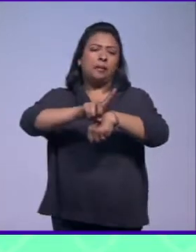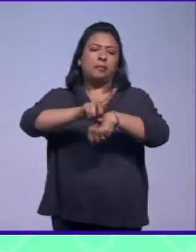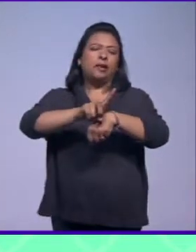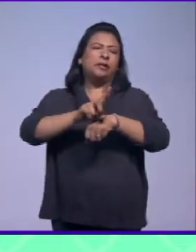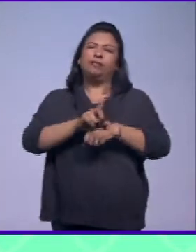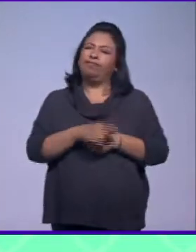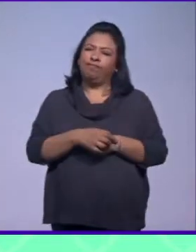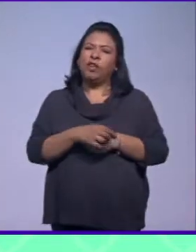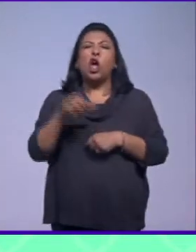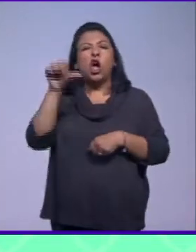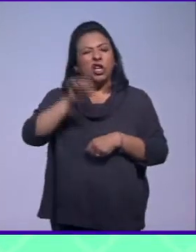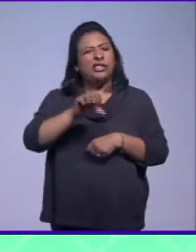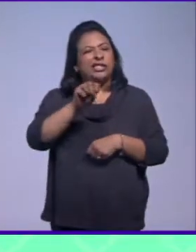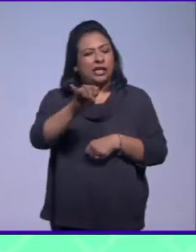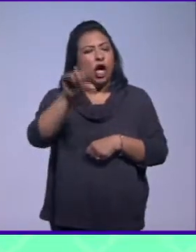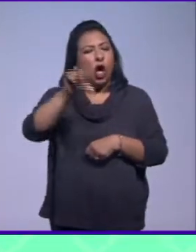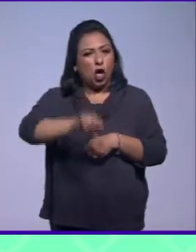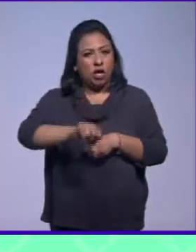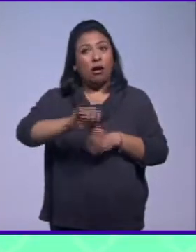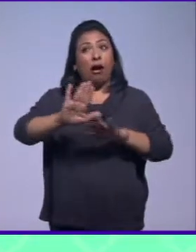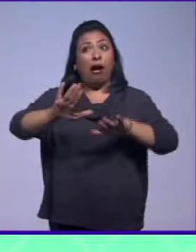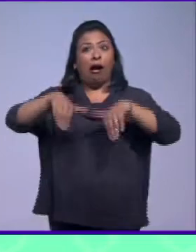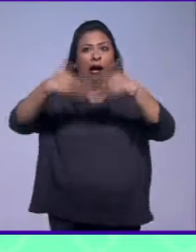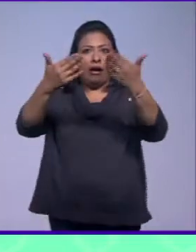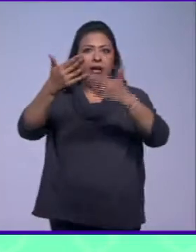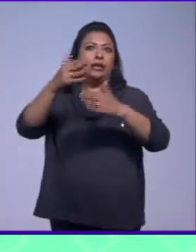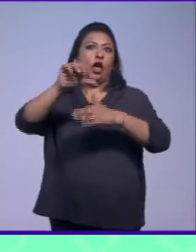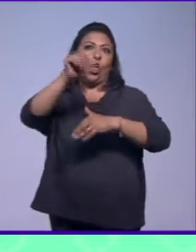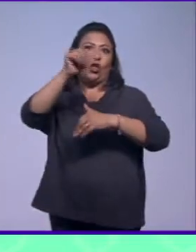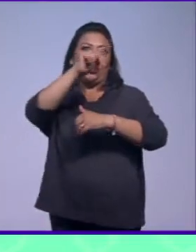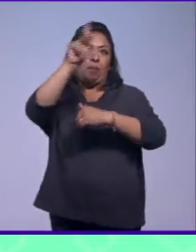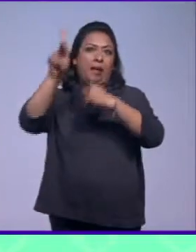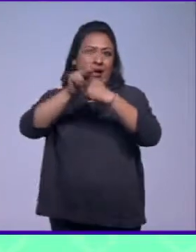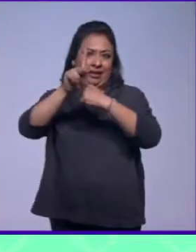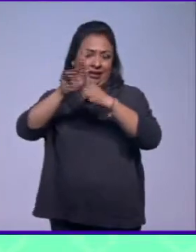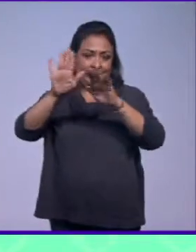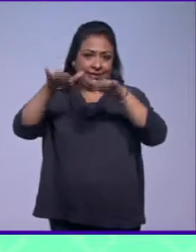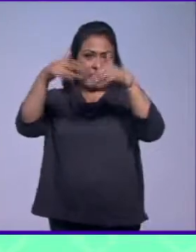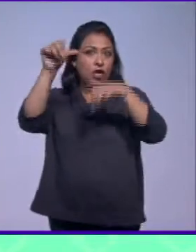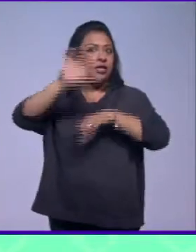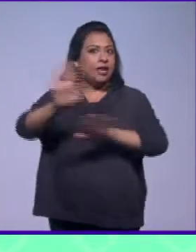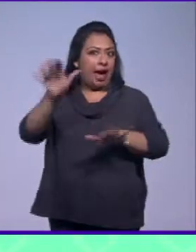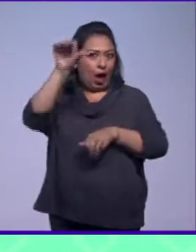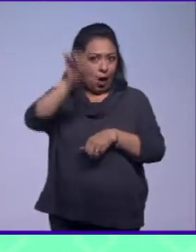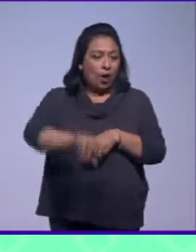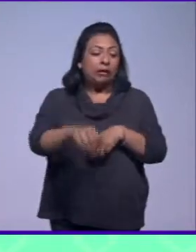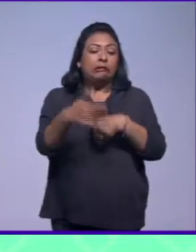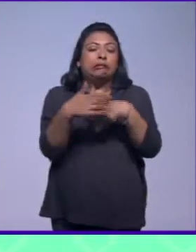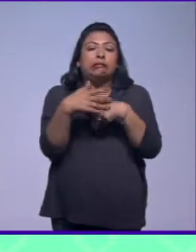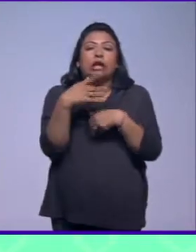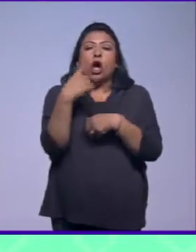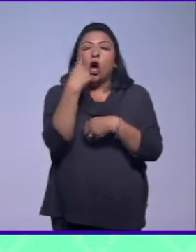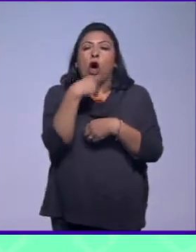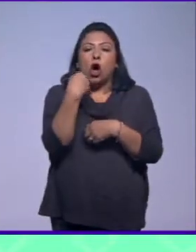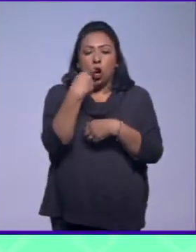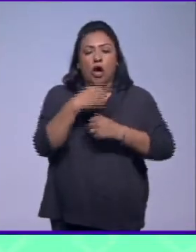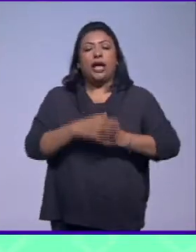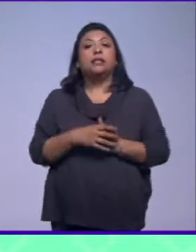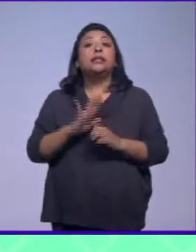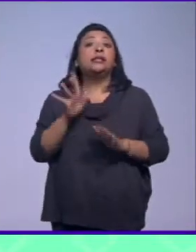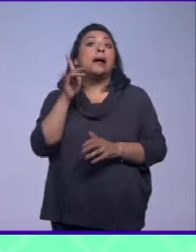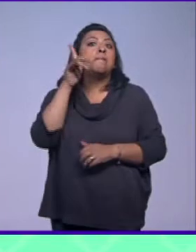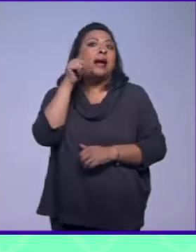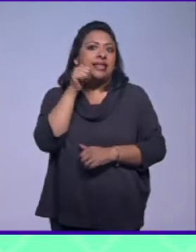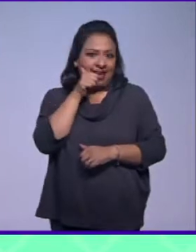dicho nos y hoy en otra parte del mundo tiene unas horas exactamente en otra parte del mundo de